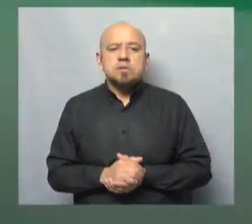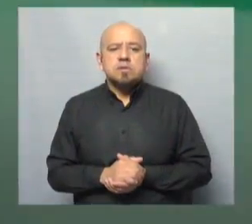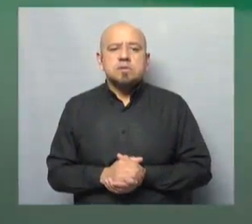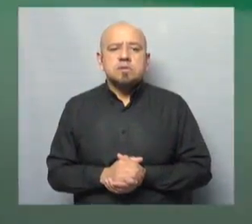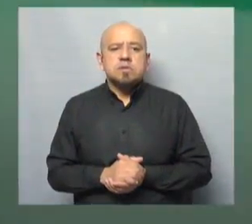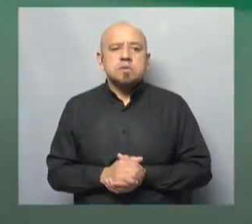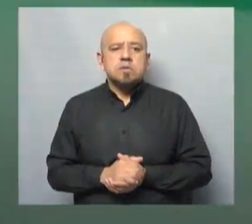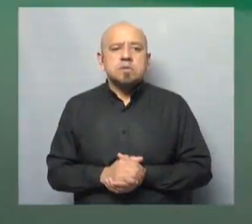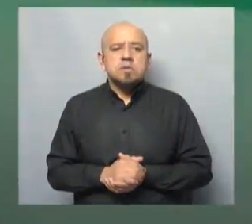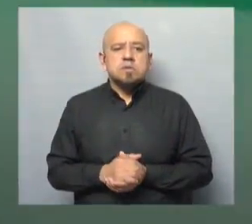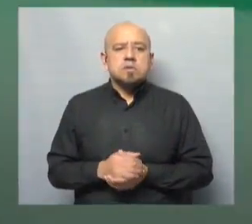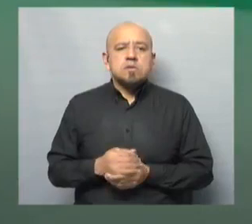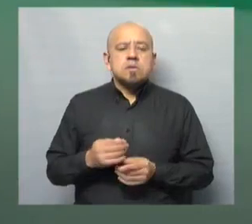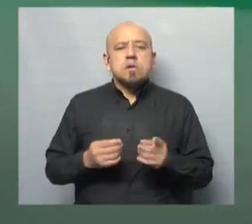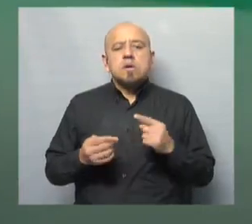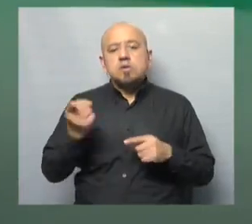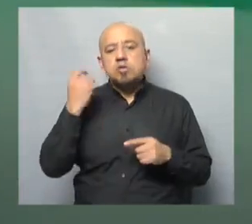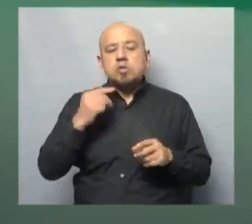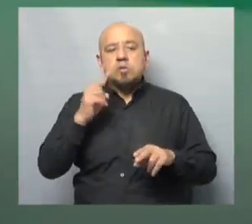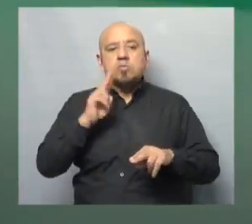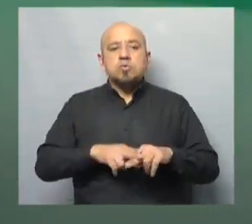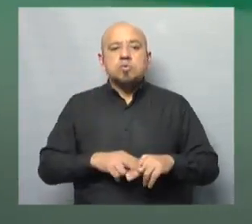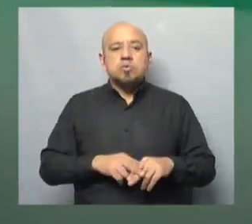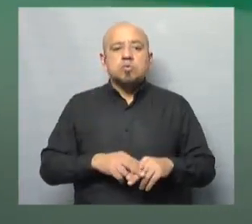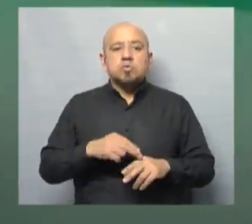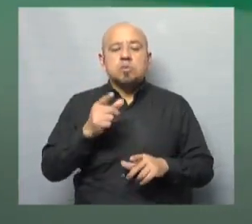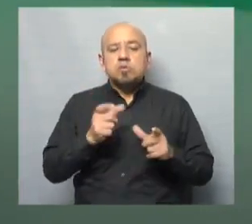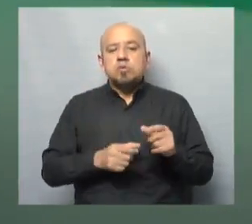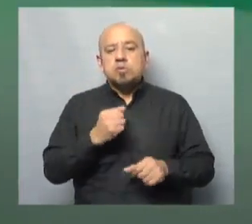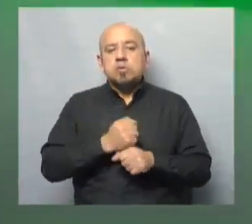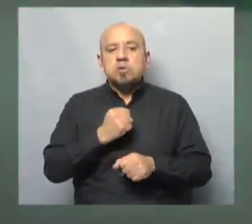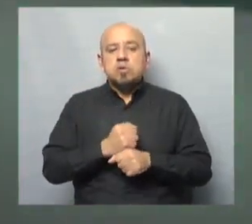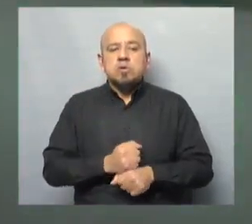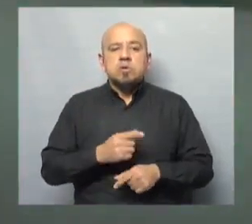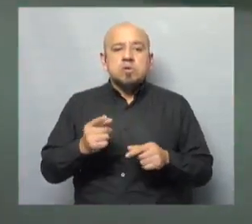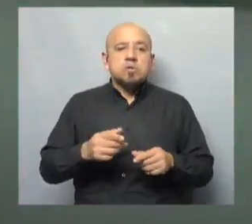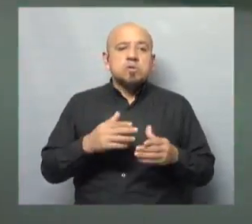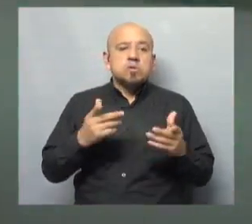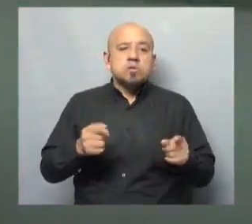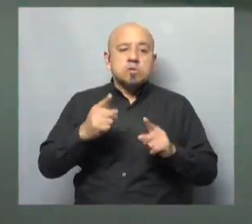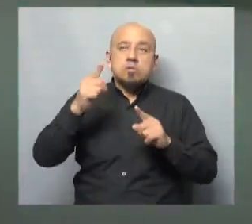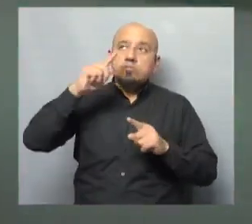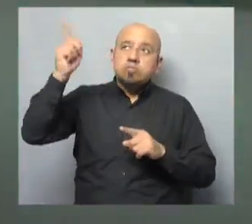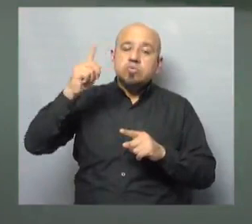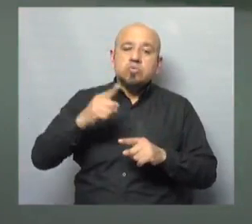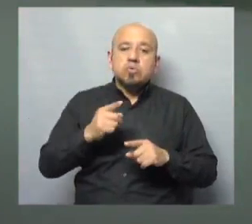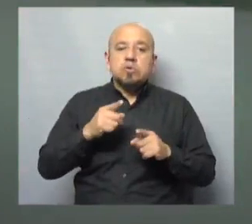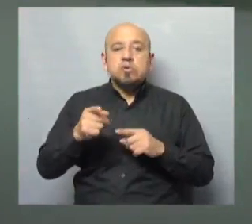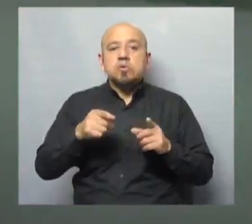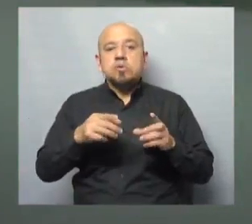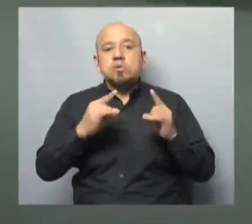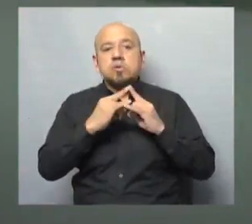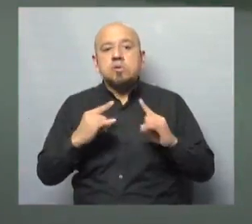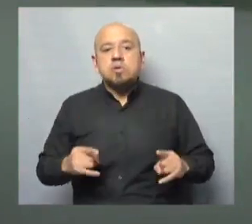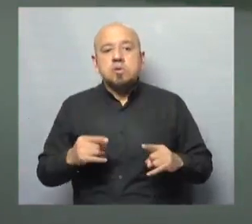ayer desarrollo y julieta núñez tomas la muerte de un trabajador rural producto justamente de una tormenta eléctrica cuando estaba acampando al